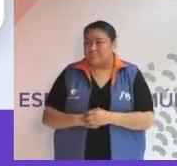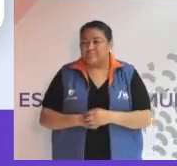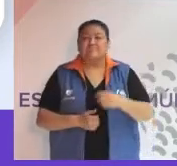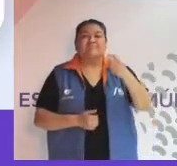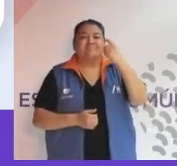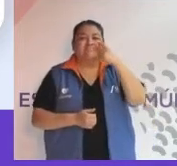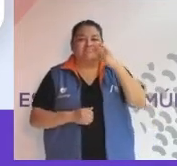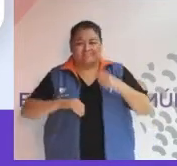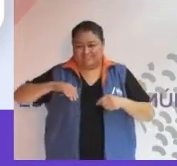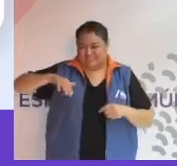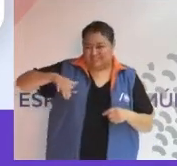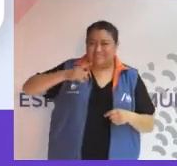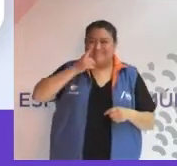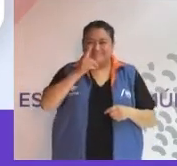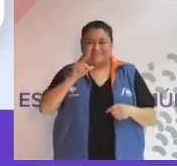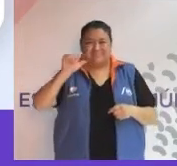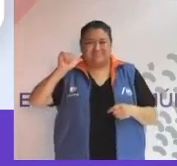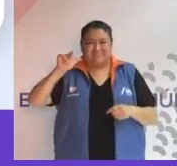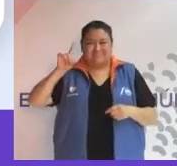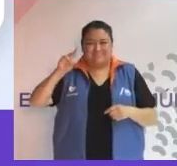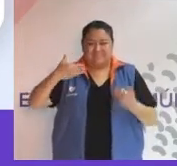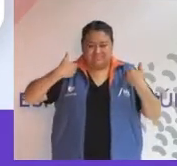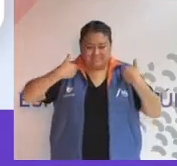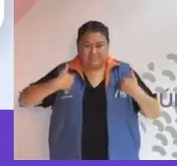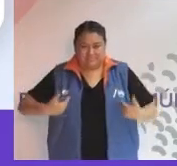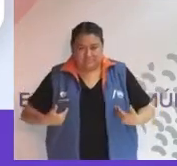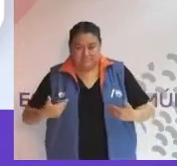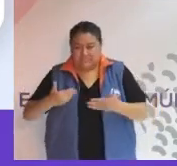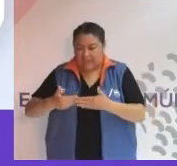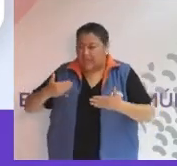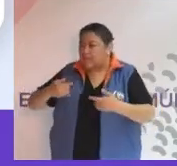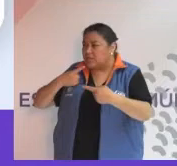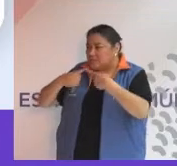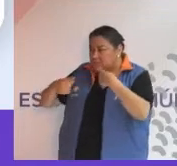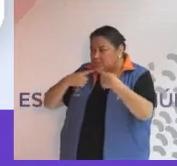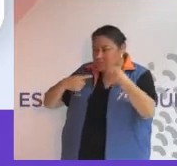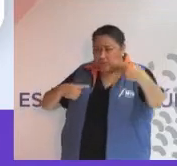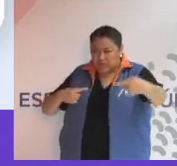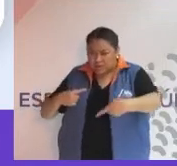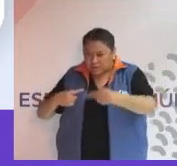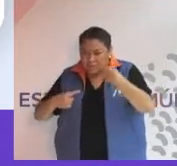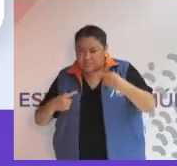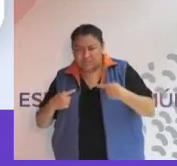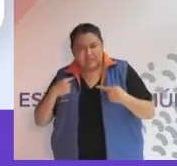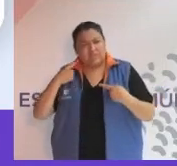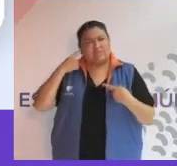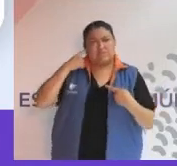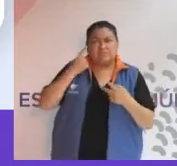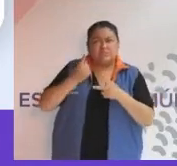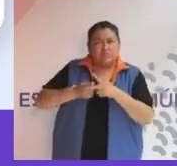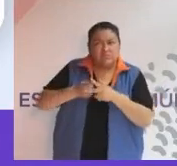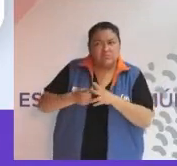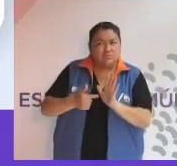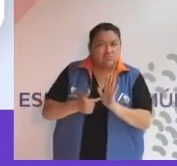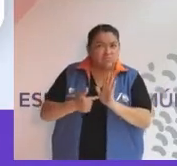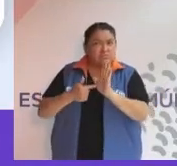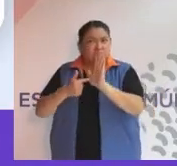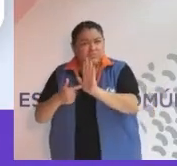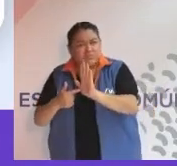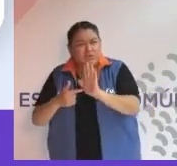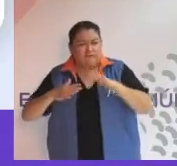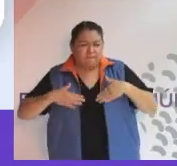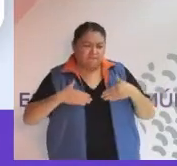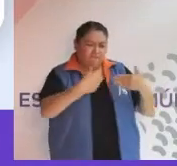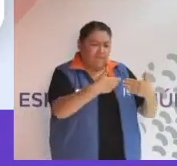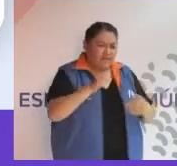dijo Andrea, tuvimos una pequeña conversación antes y dije, bueno, si me estás preguntando que a base de datos, ¿cómo demuestro que hay